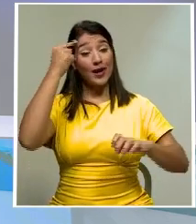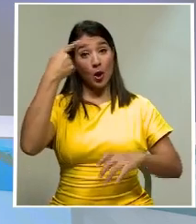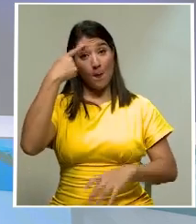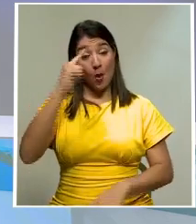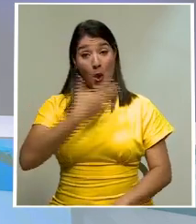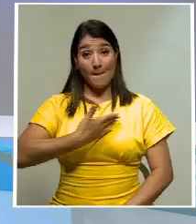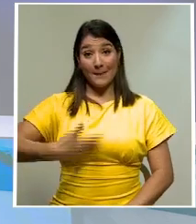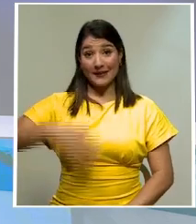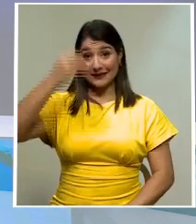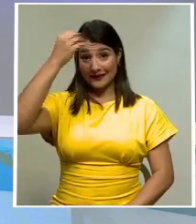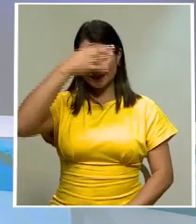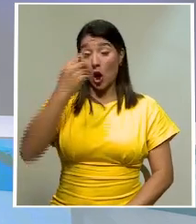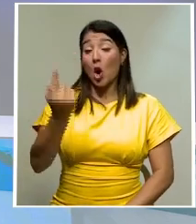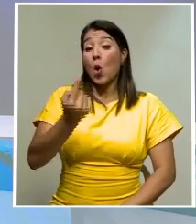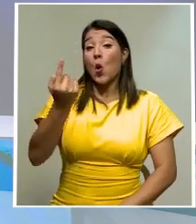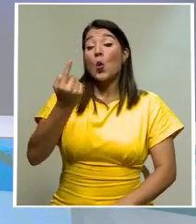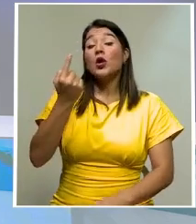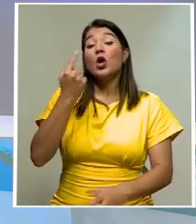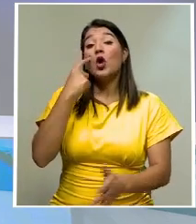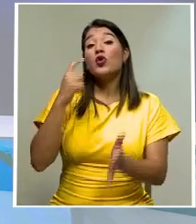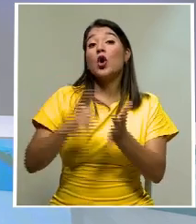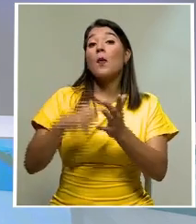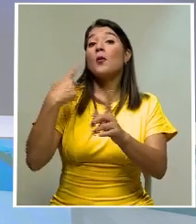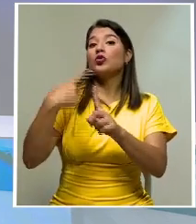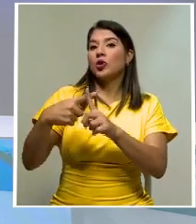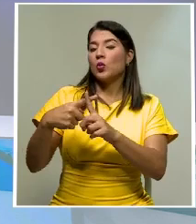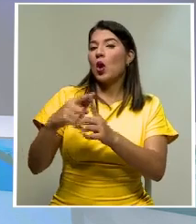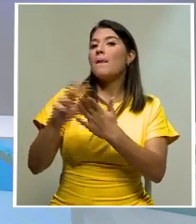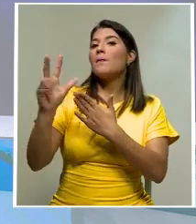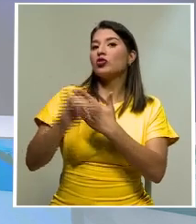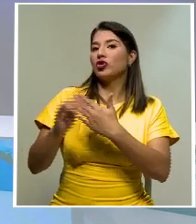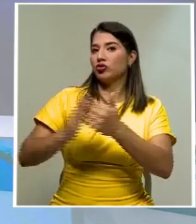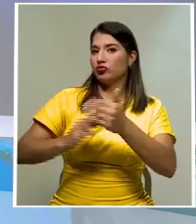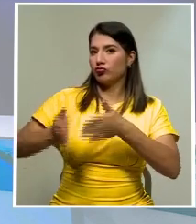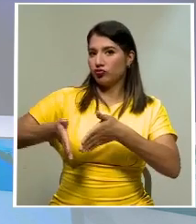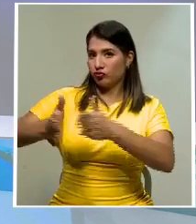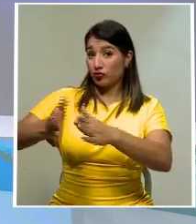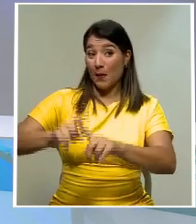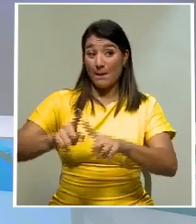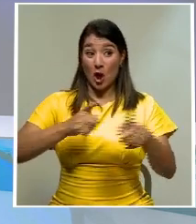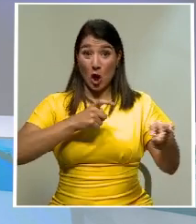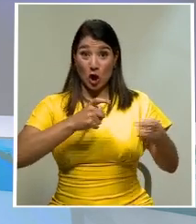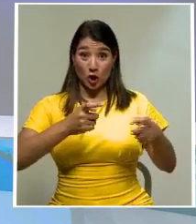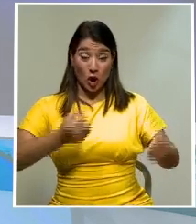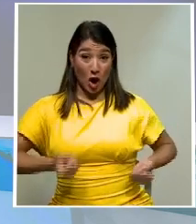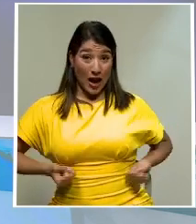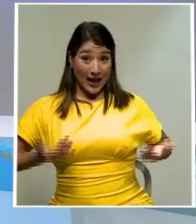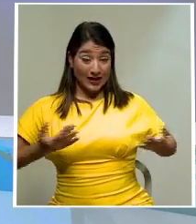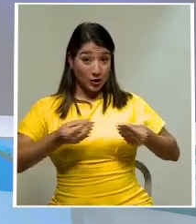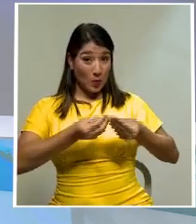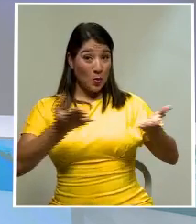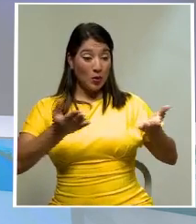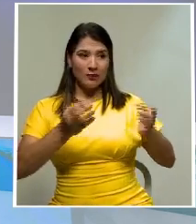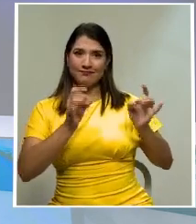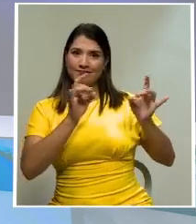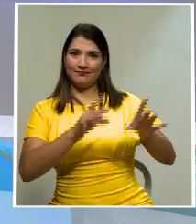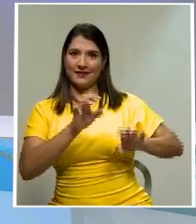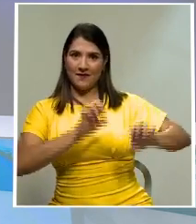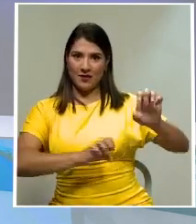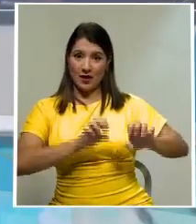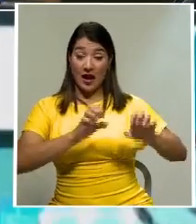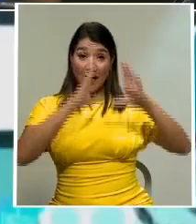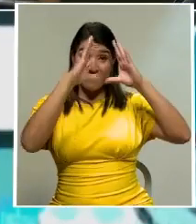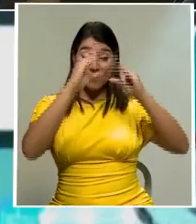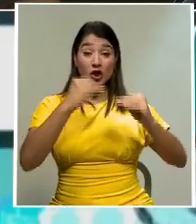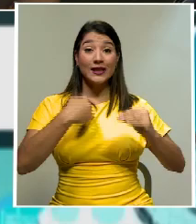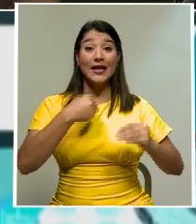reconocen como positivo las labores de obra pública, mientras que el control del gasto público es una de las áreas peor calificadas. El detalle de esta información lo tiene